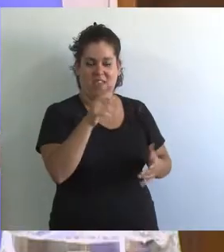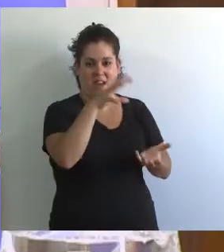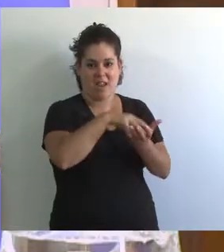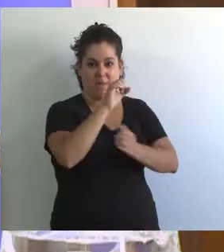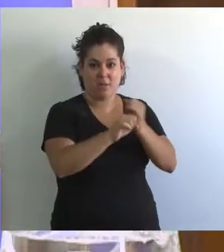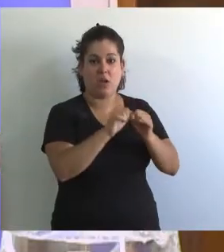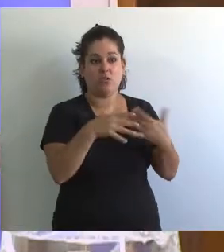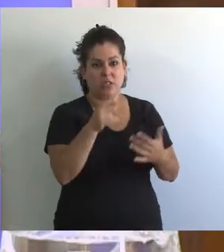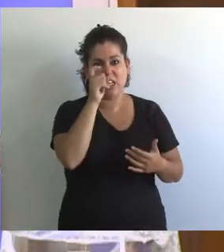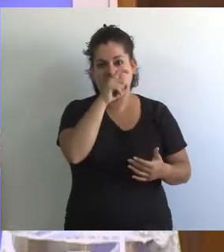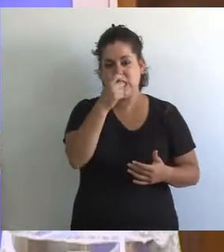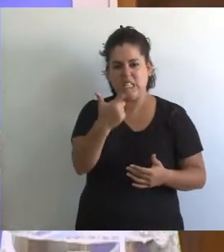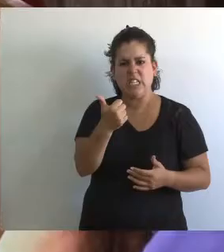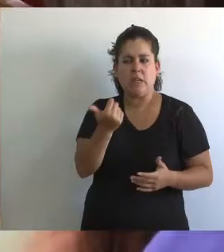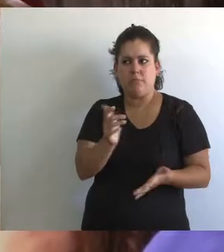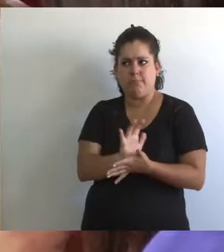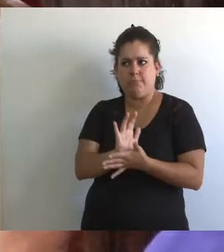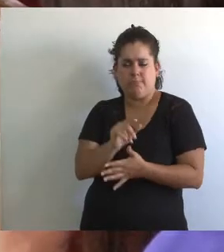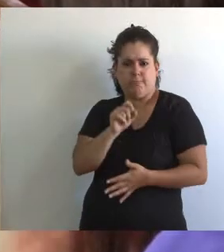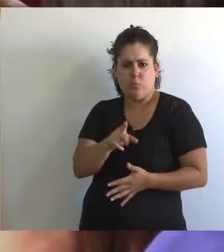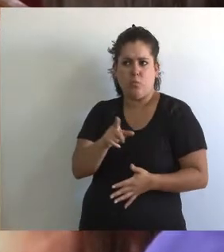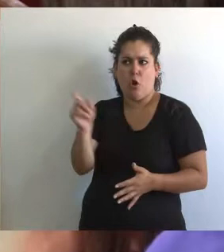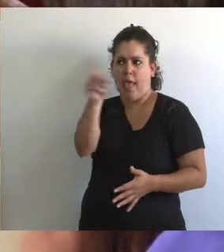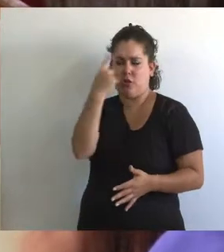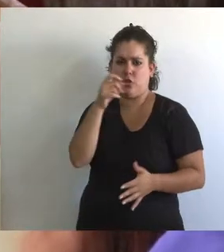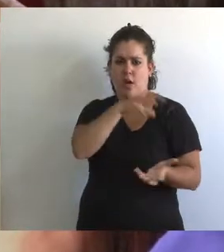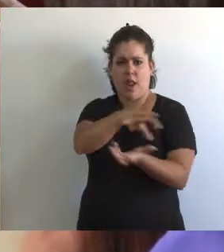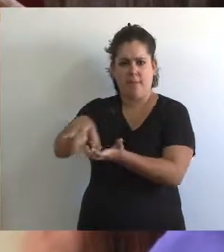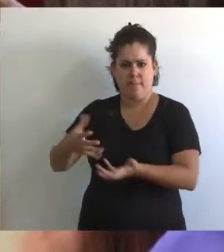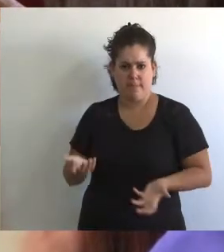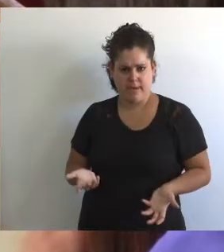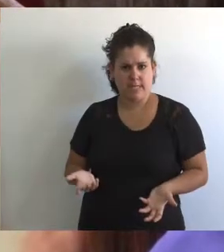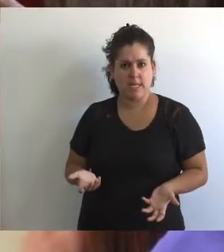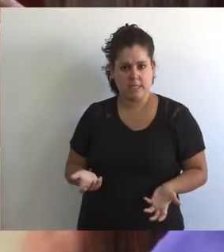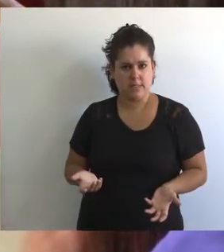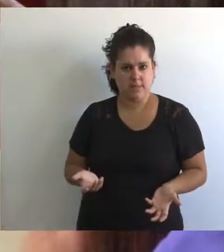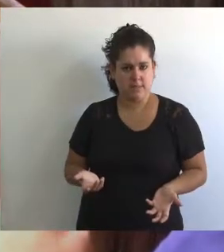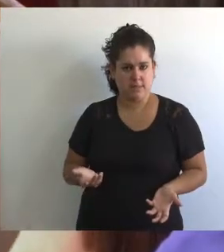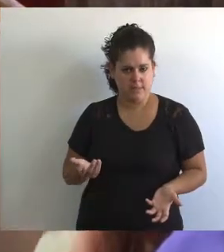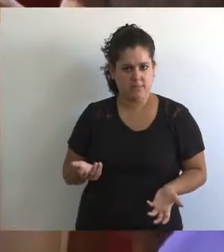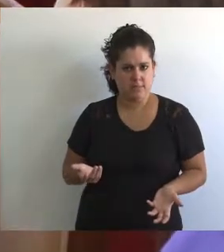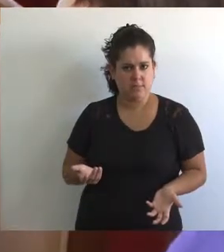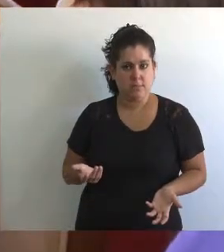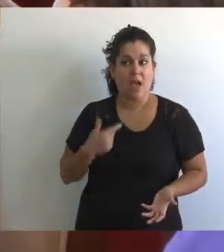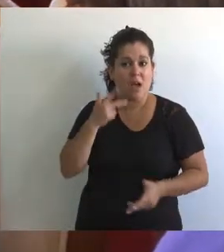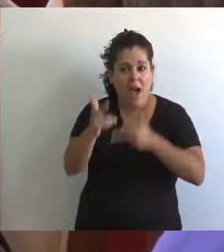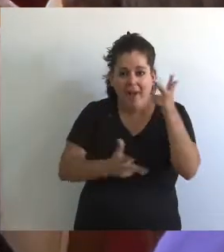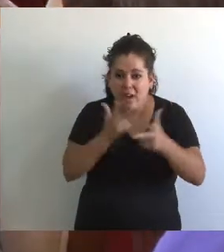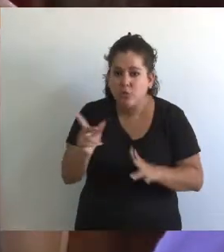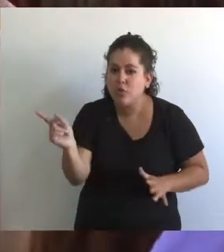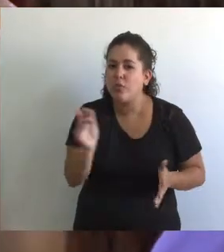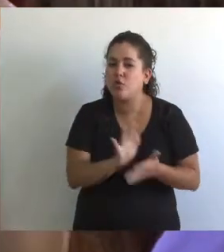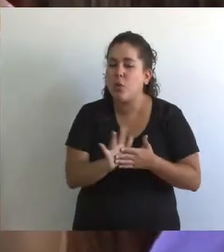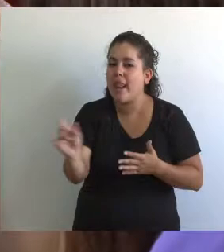decir, que el otro 76% está en manos de las multinacionales, y aparte hay fondos de inversión que están en YPF. Hablamos